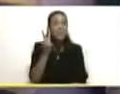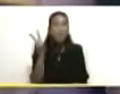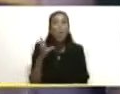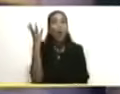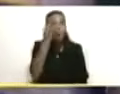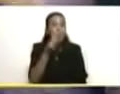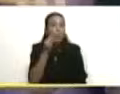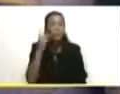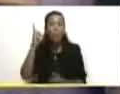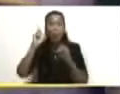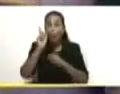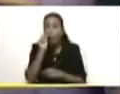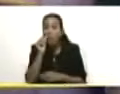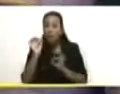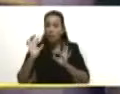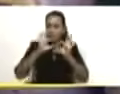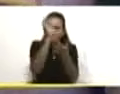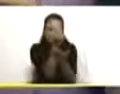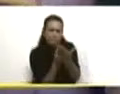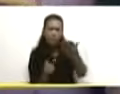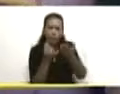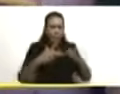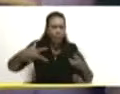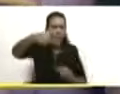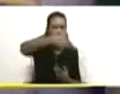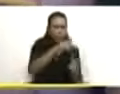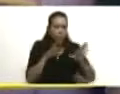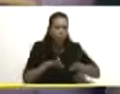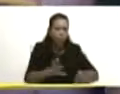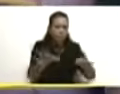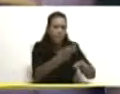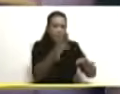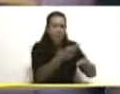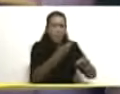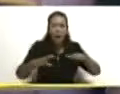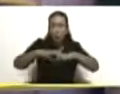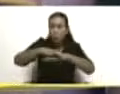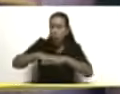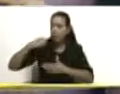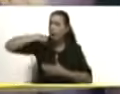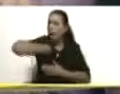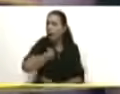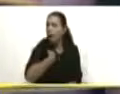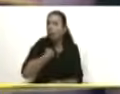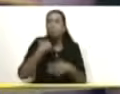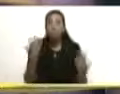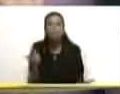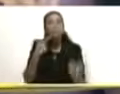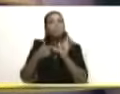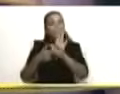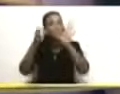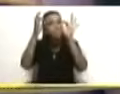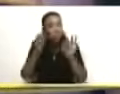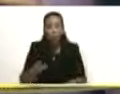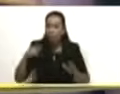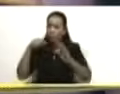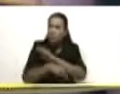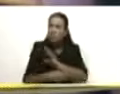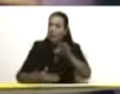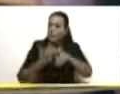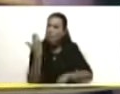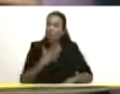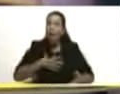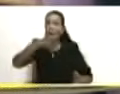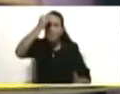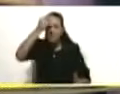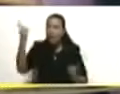jóvenes en Venezuela que diseñan ropa, que diseñan calzado, que diseñan carteras, y que nosotros tenemos que también profundizar nuestro